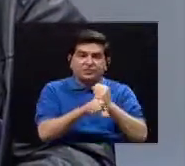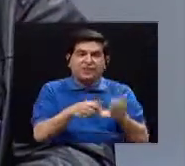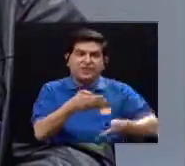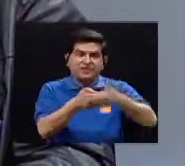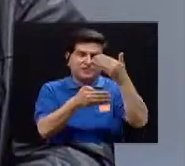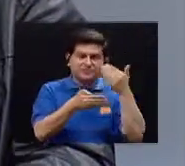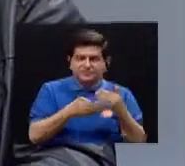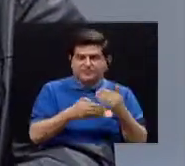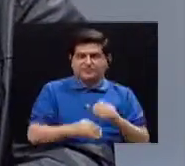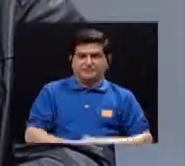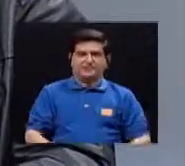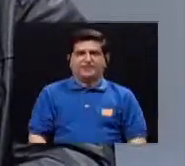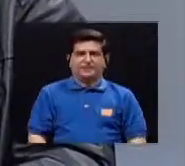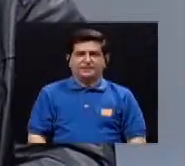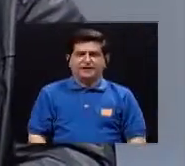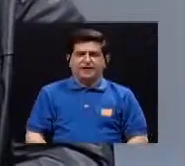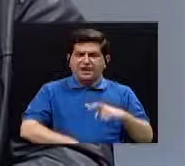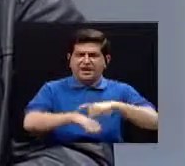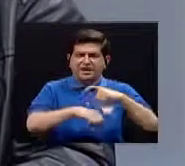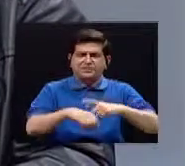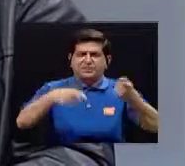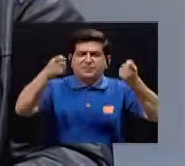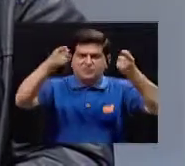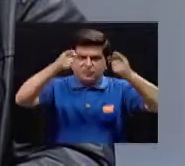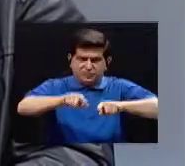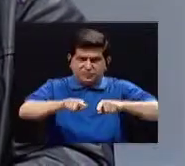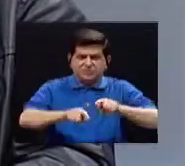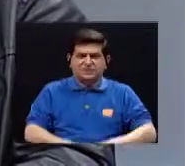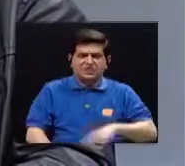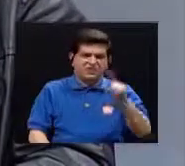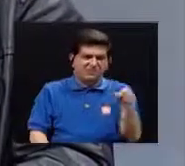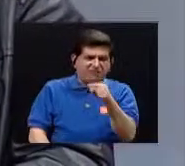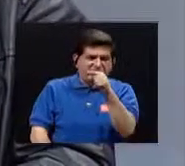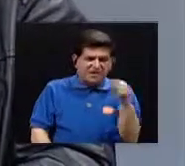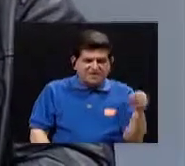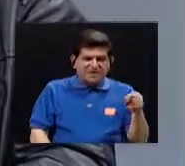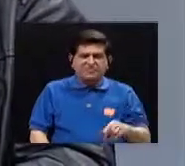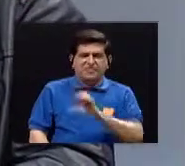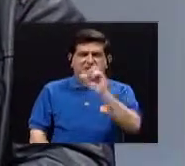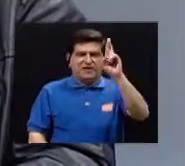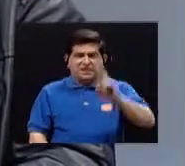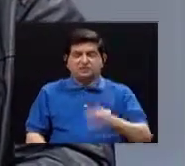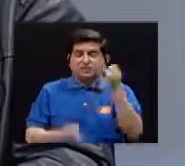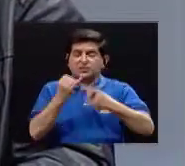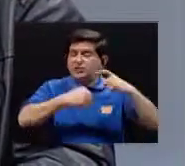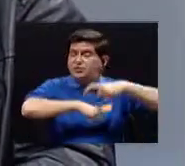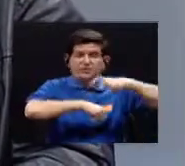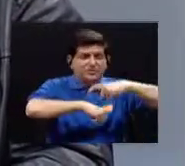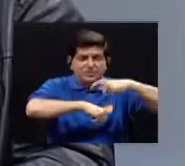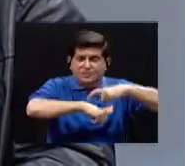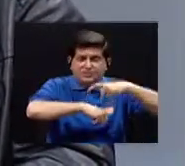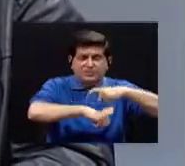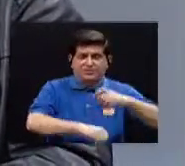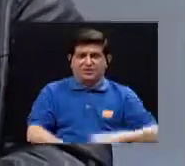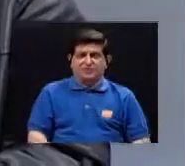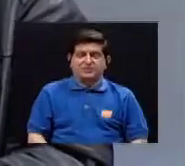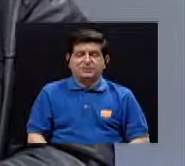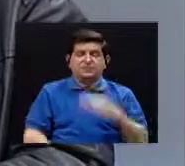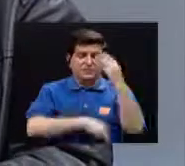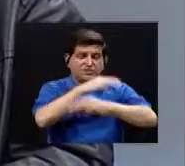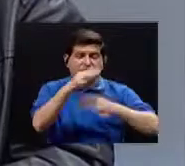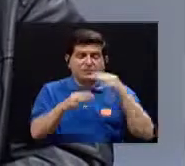cuatro años aproximadamente cuando se dio la eliminación de costa rica de última hora